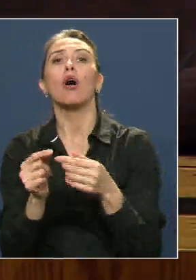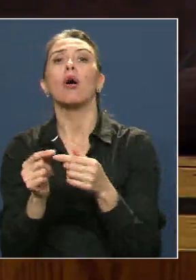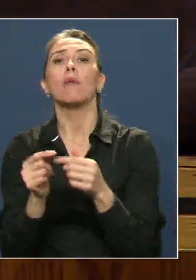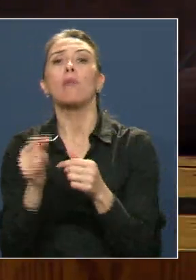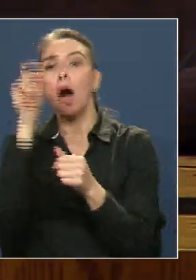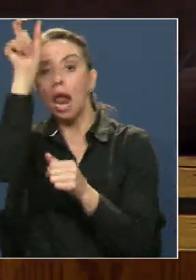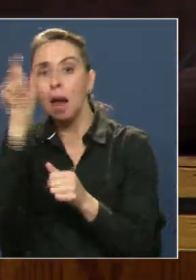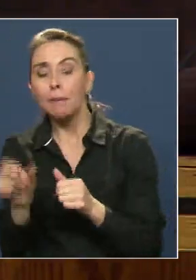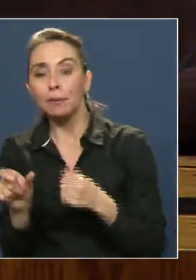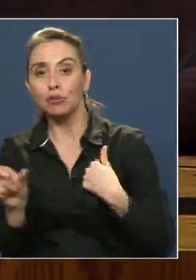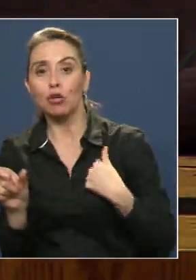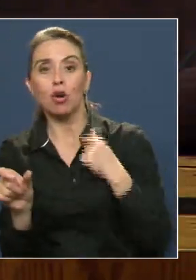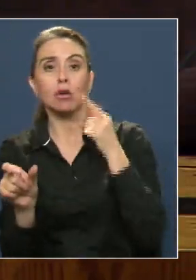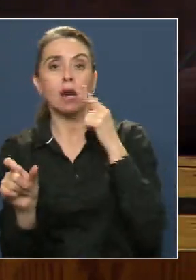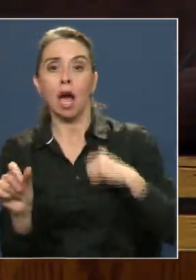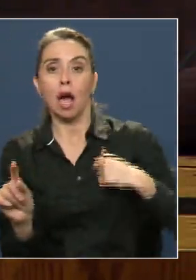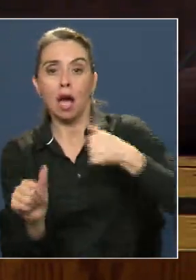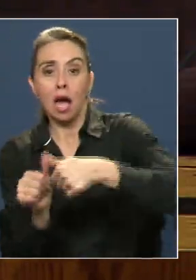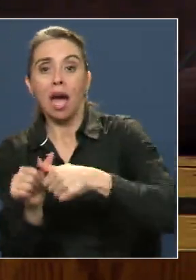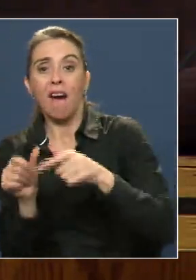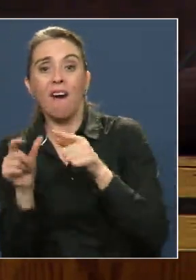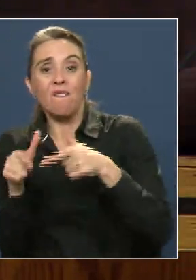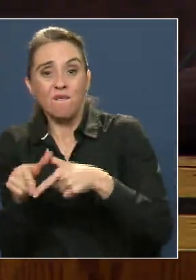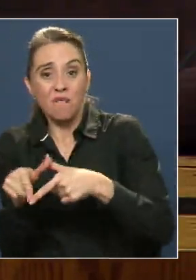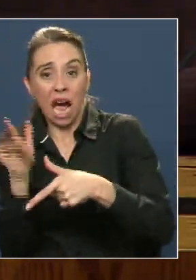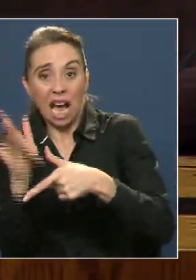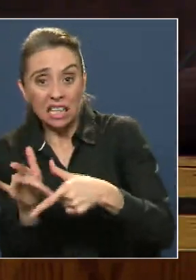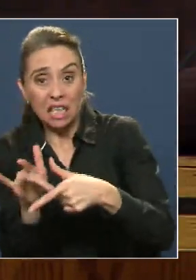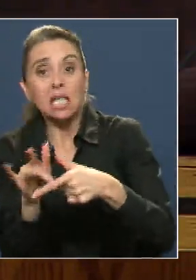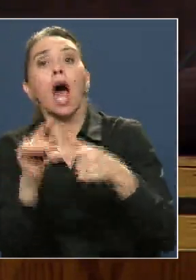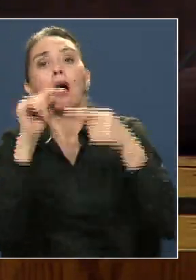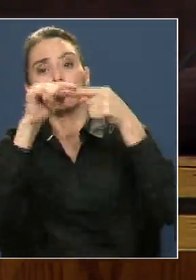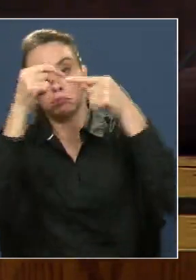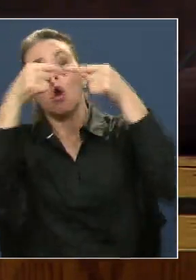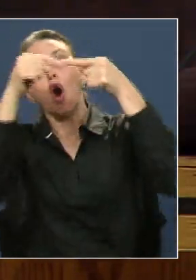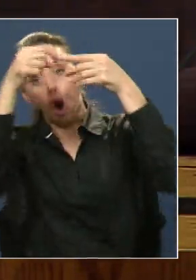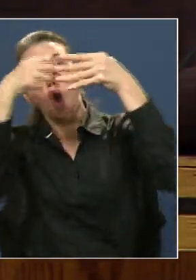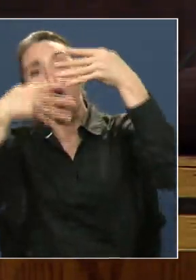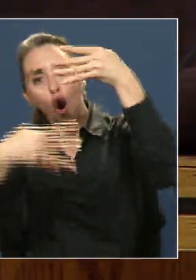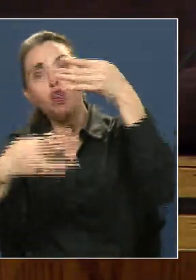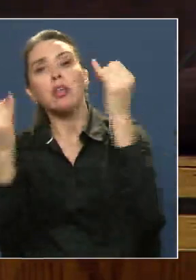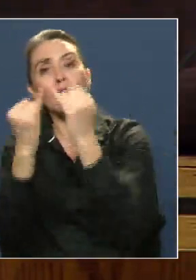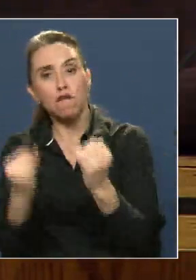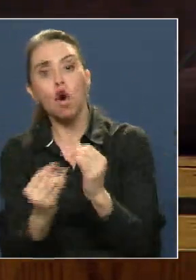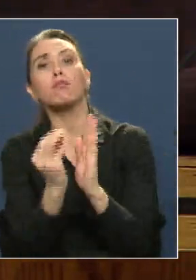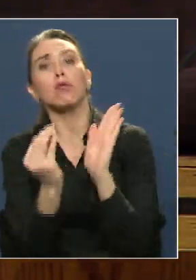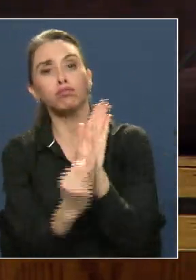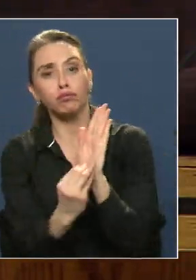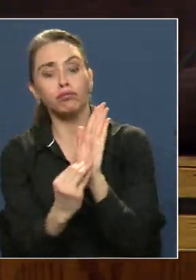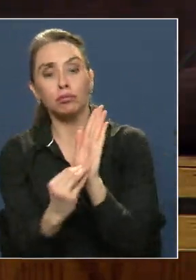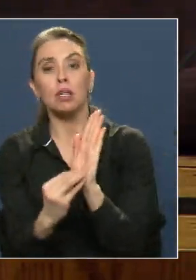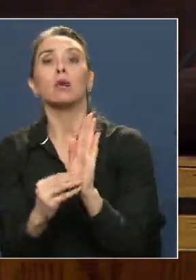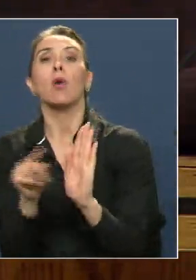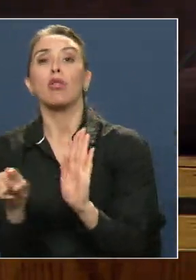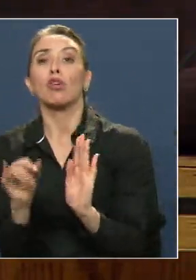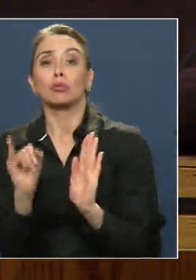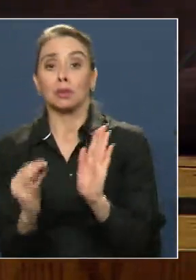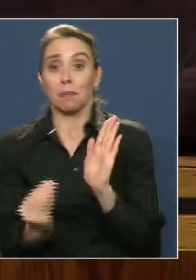a una mujer, que no es por la vía vaginal. Entonces, cuando le vamos a dar efecto